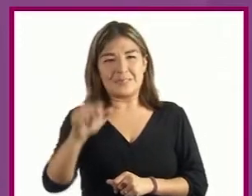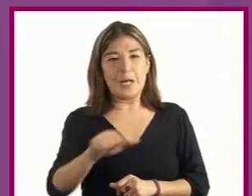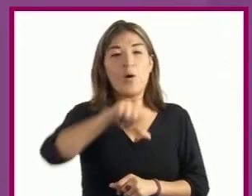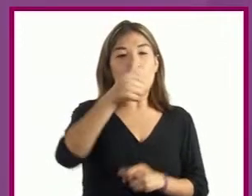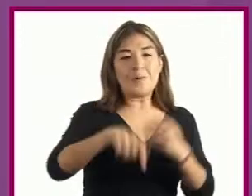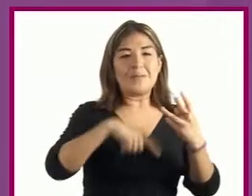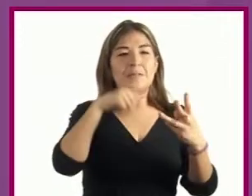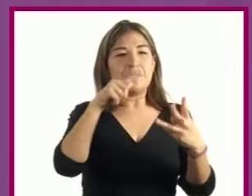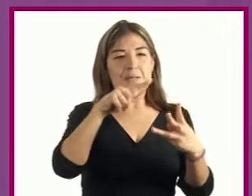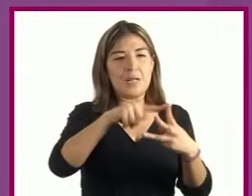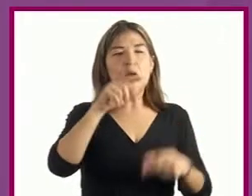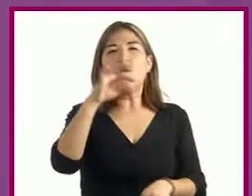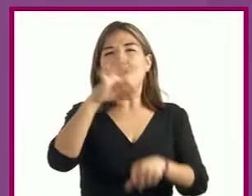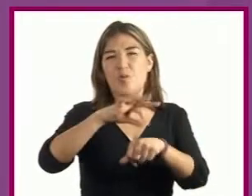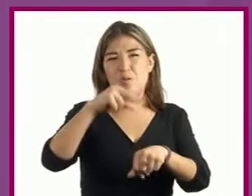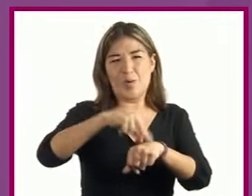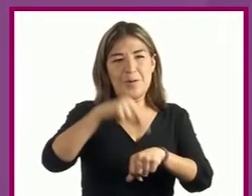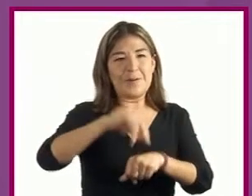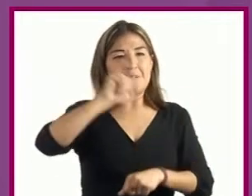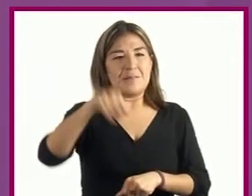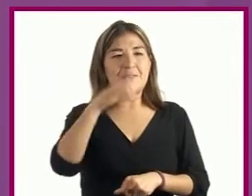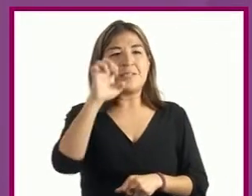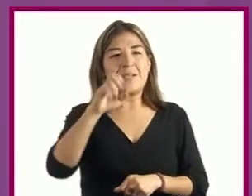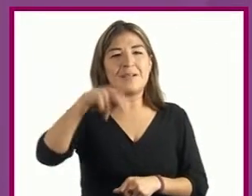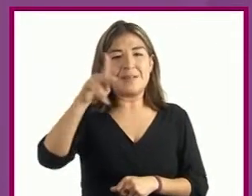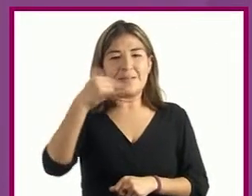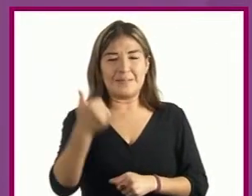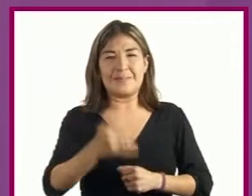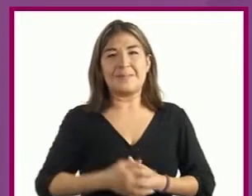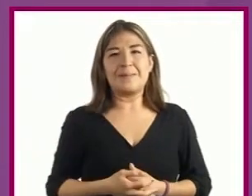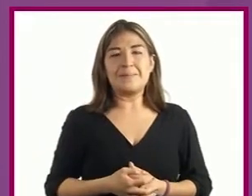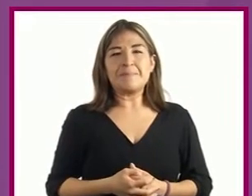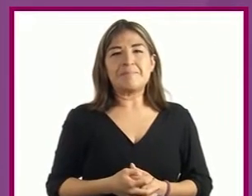del Dr. Jekyll y el Sr. Hyde.